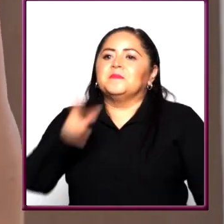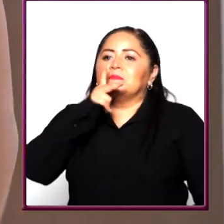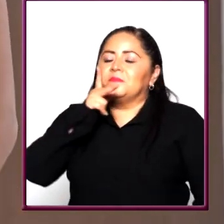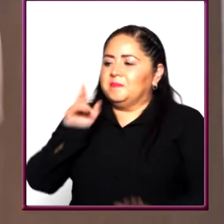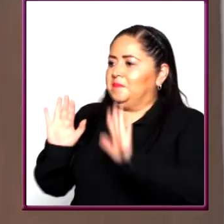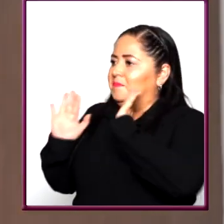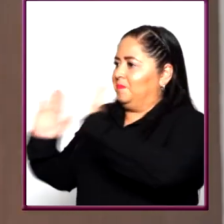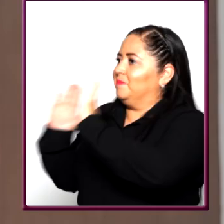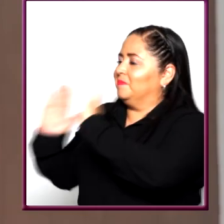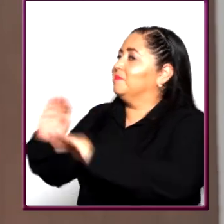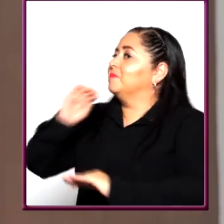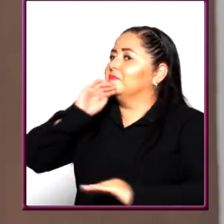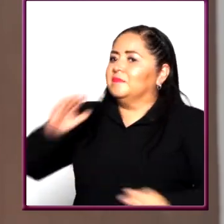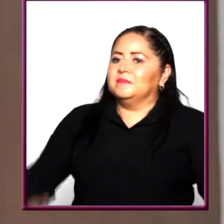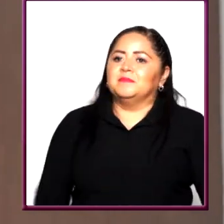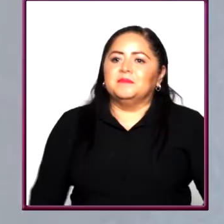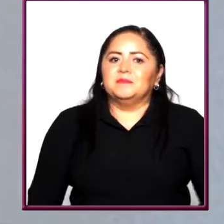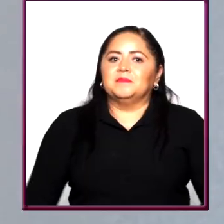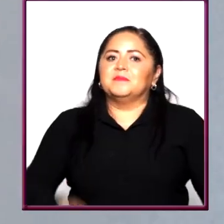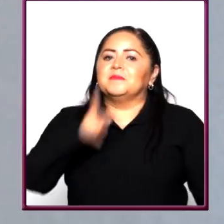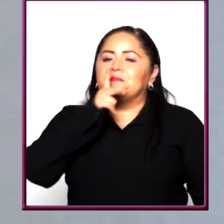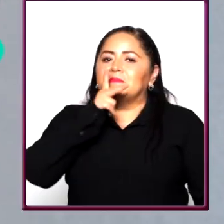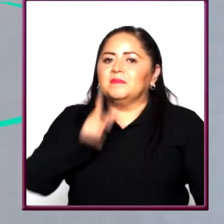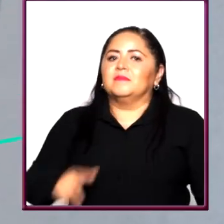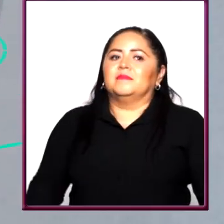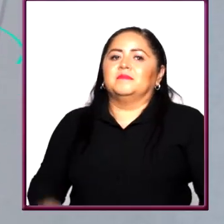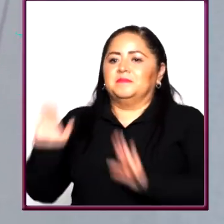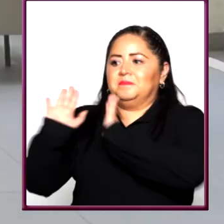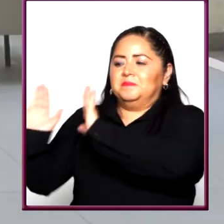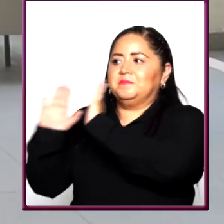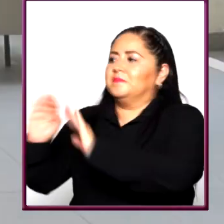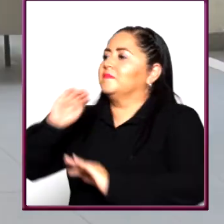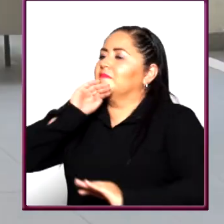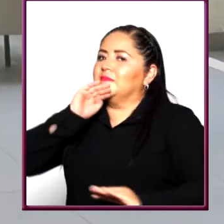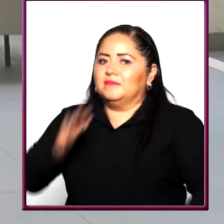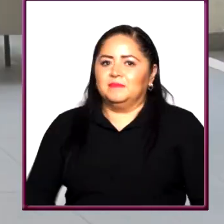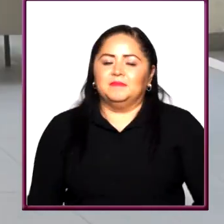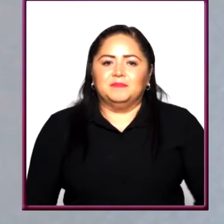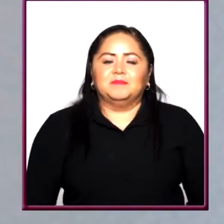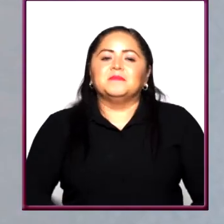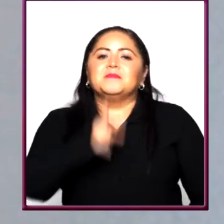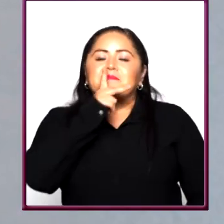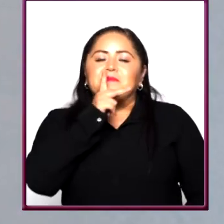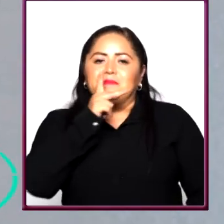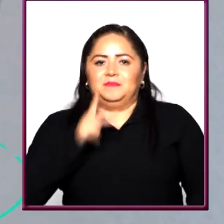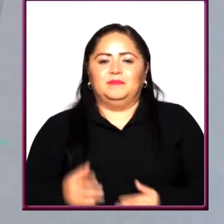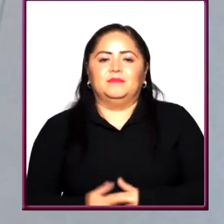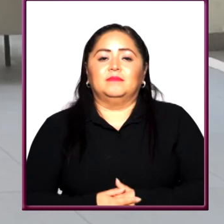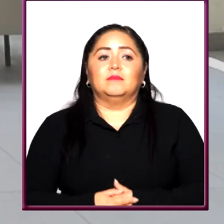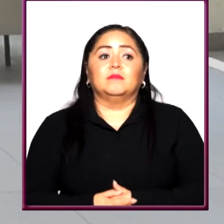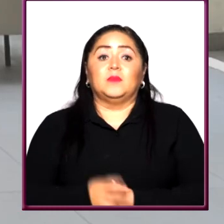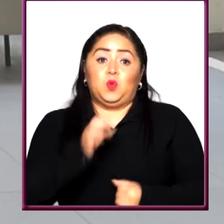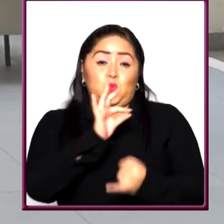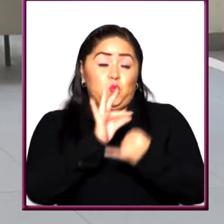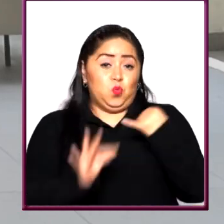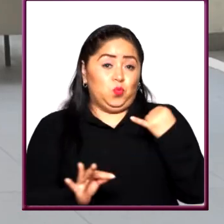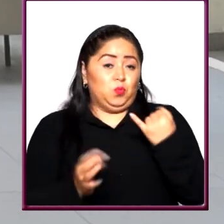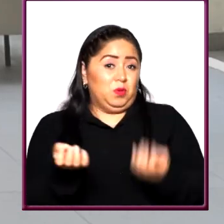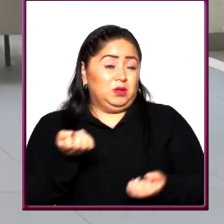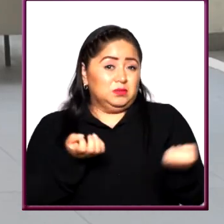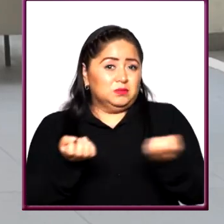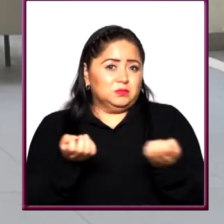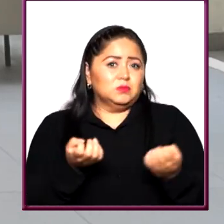mi papá. Mamá, mi papá. Mamá, mi papá. Y el